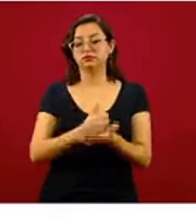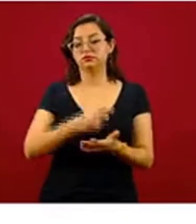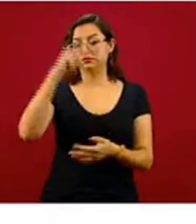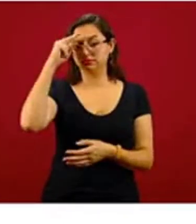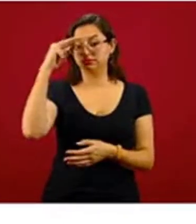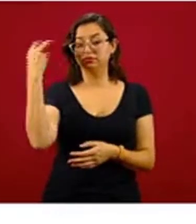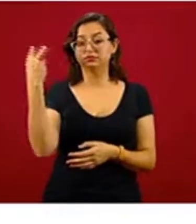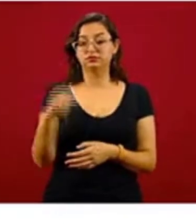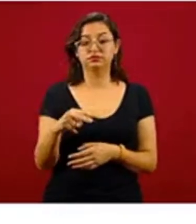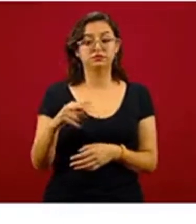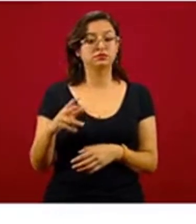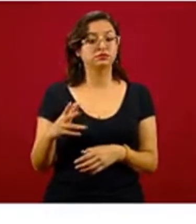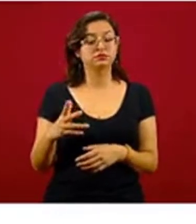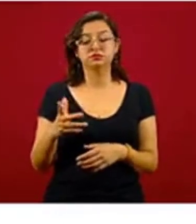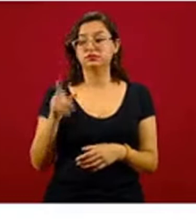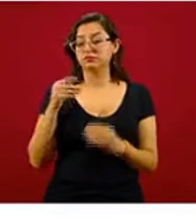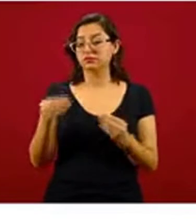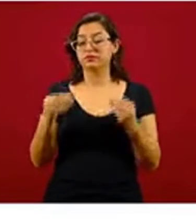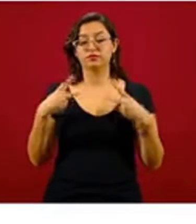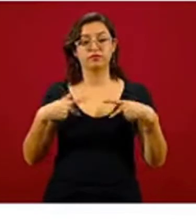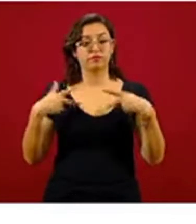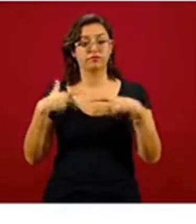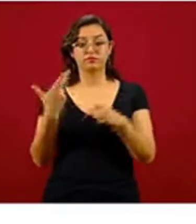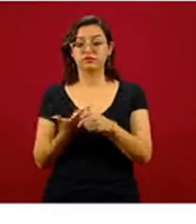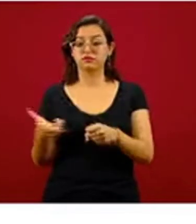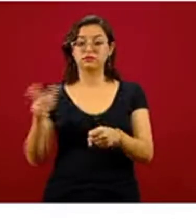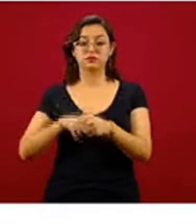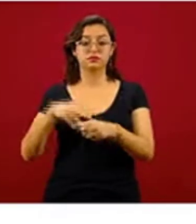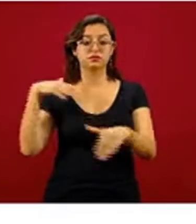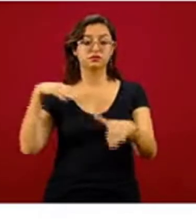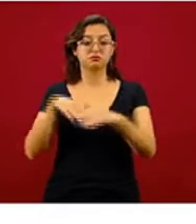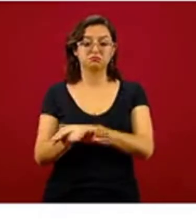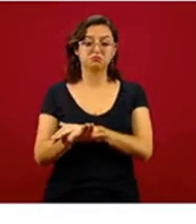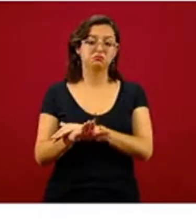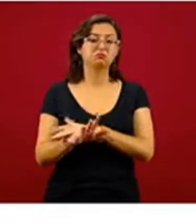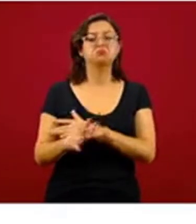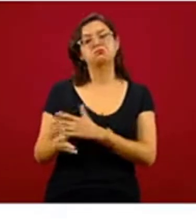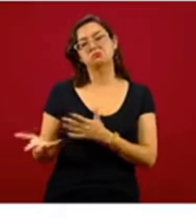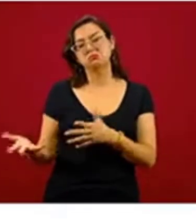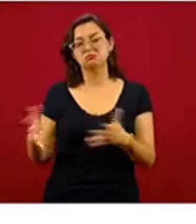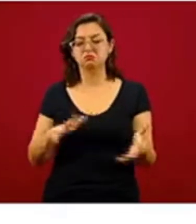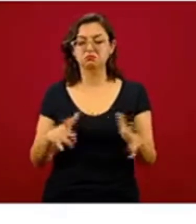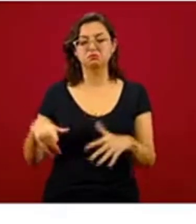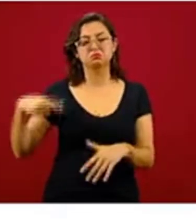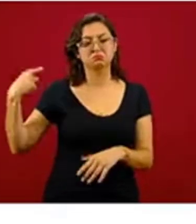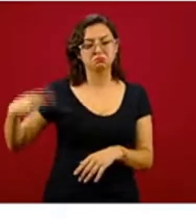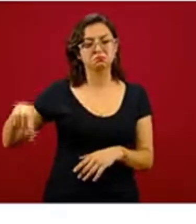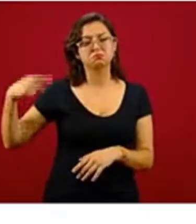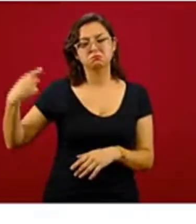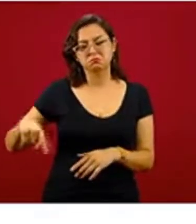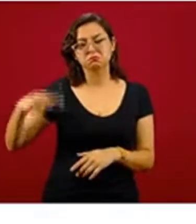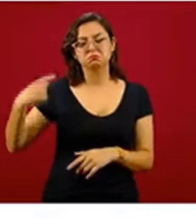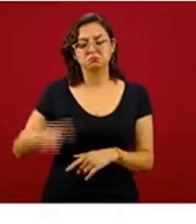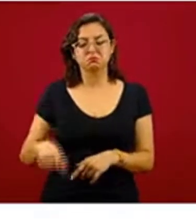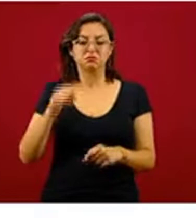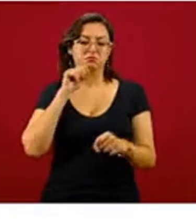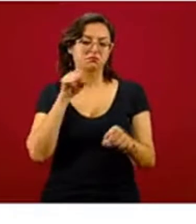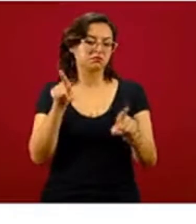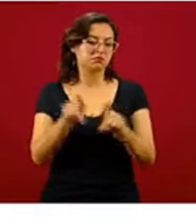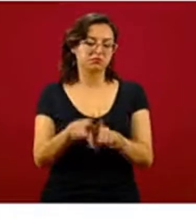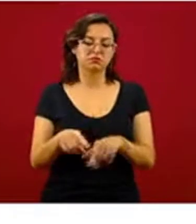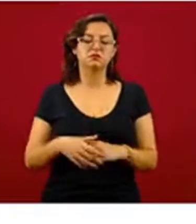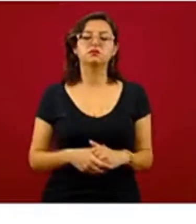mantenido siempre con la mayor ocupación, ha mantenido una ocupación, digamos, estable para este porcentaje, similar a la del día de